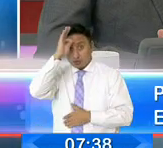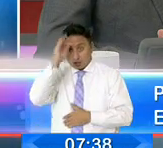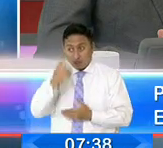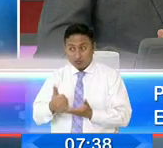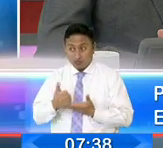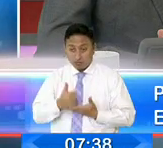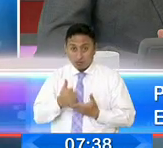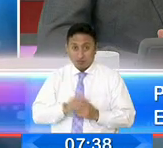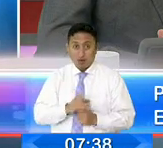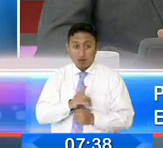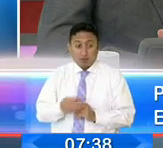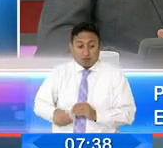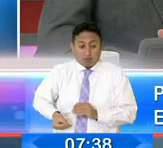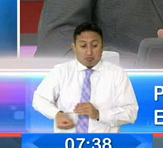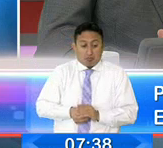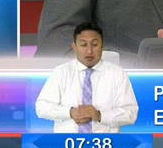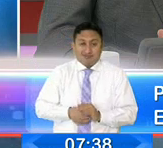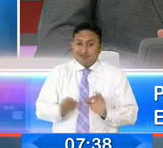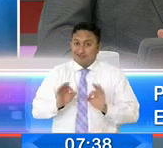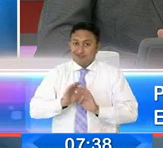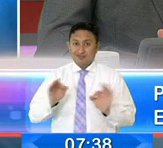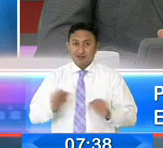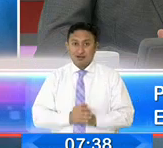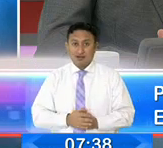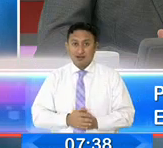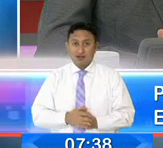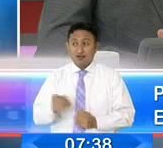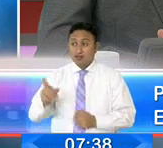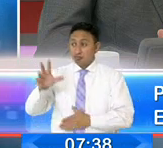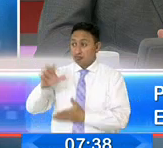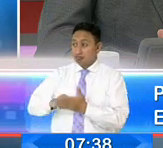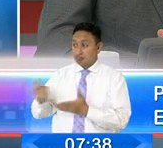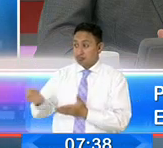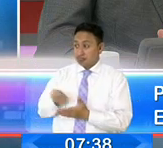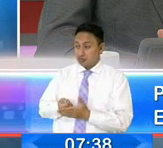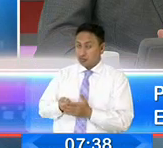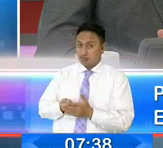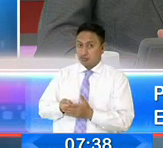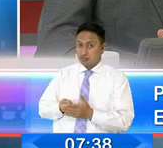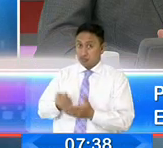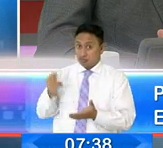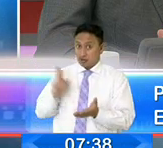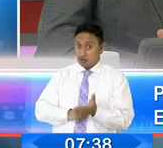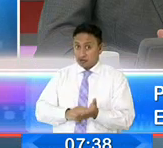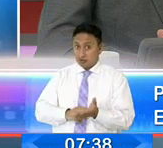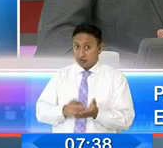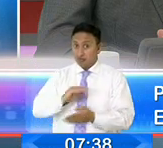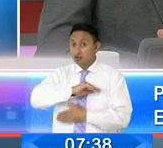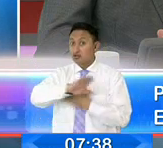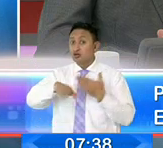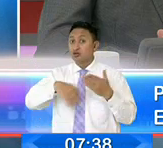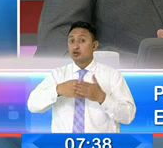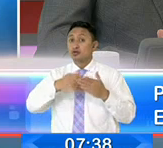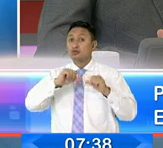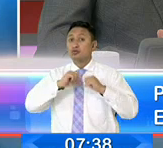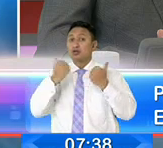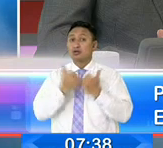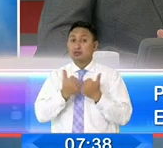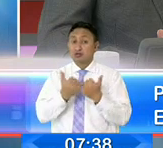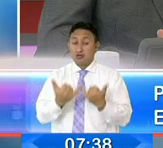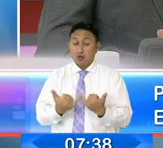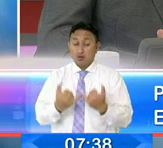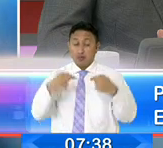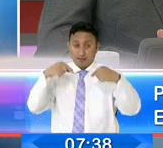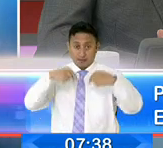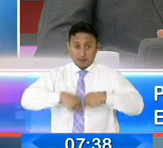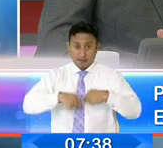nunca he recibido coimas, que nunca he recibido diezmos. Esa carta creo que debemos hacerla todos los asambleístas que en este